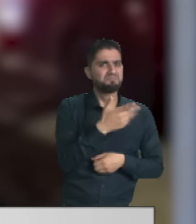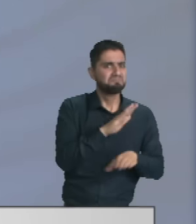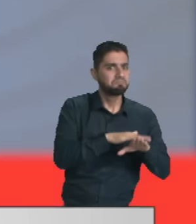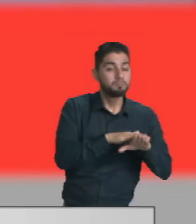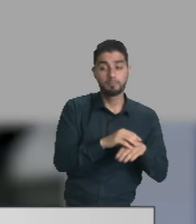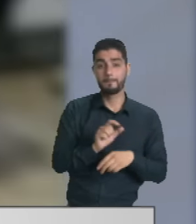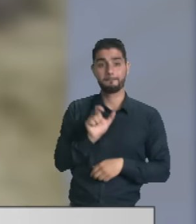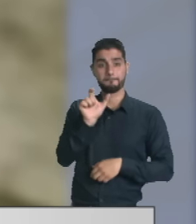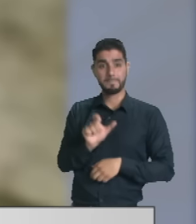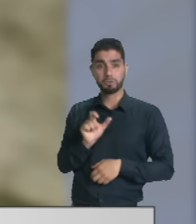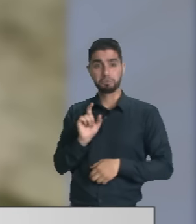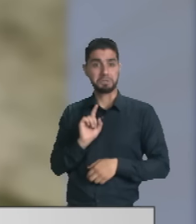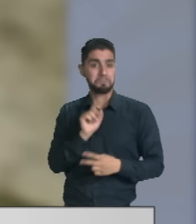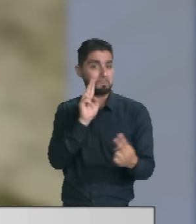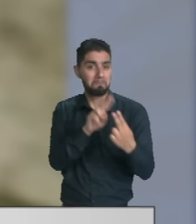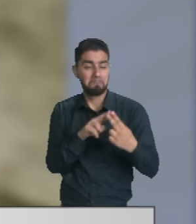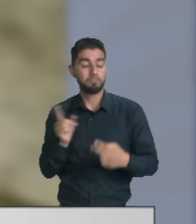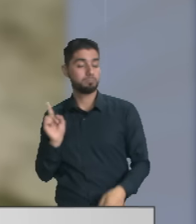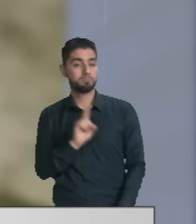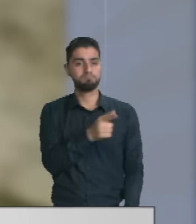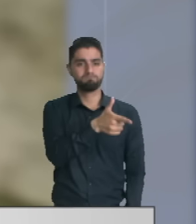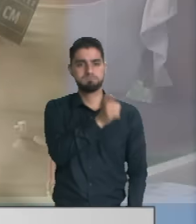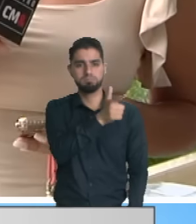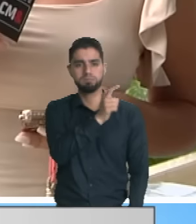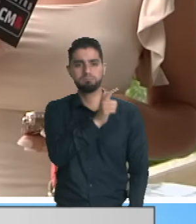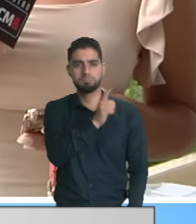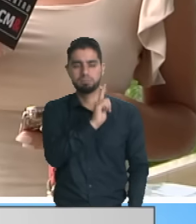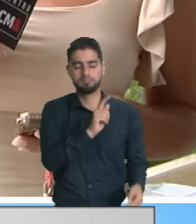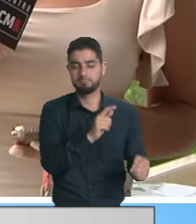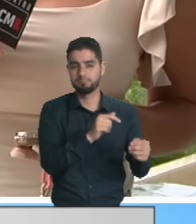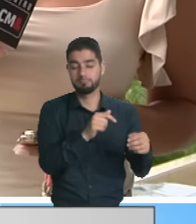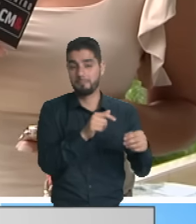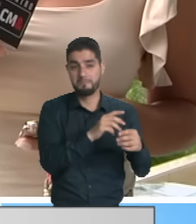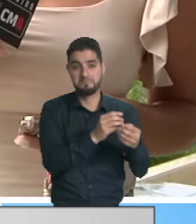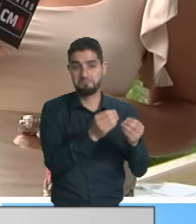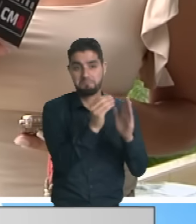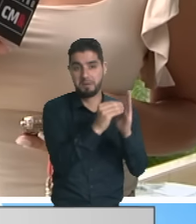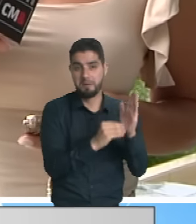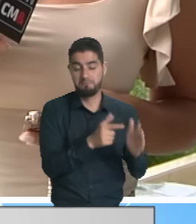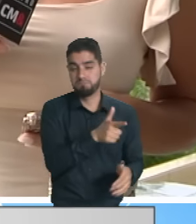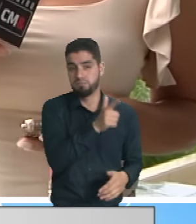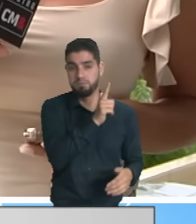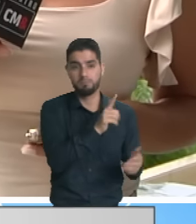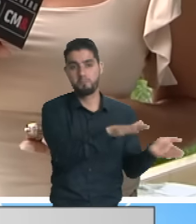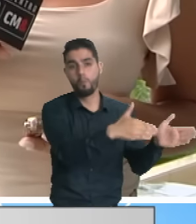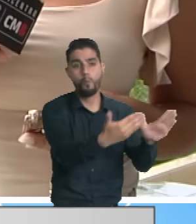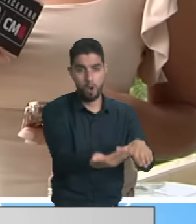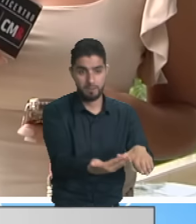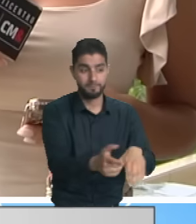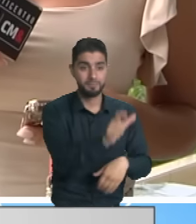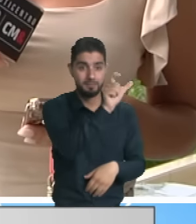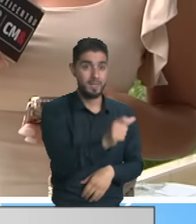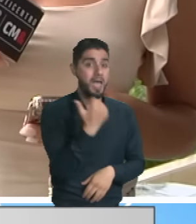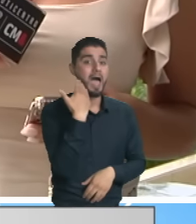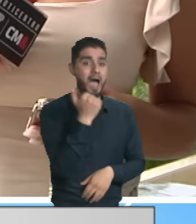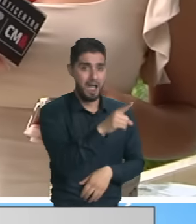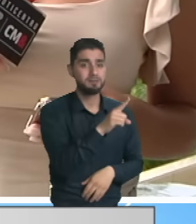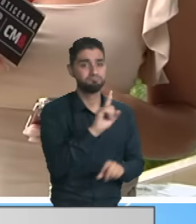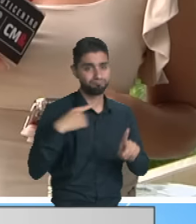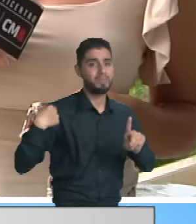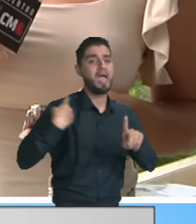hasta donde la víctima y dispararon en varias ocasiones. Han señalado las autoridades que esta mujer presenta